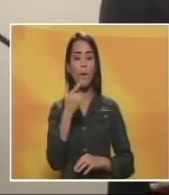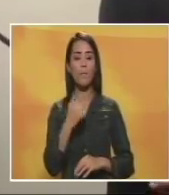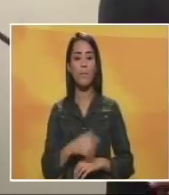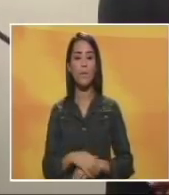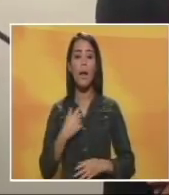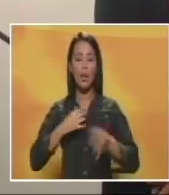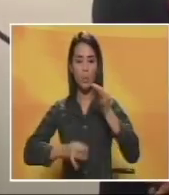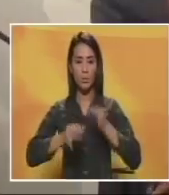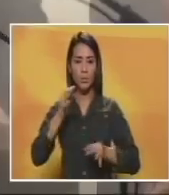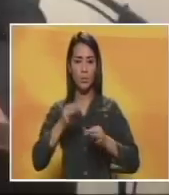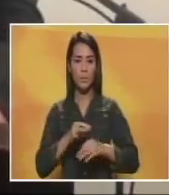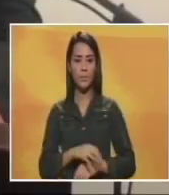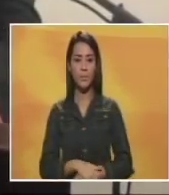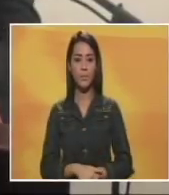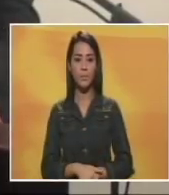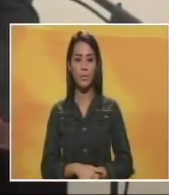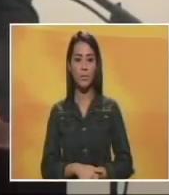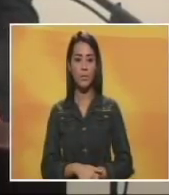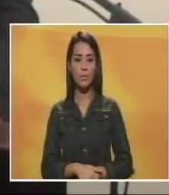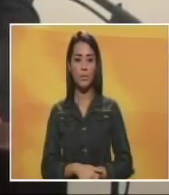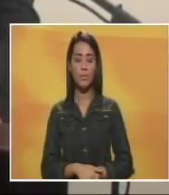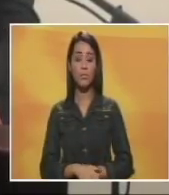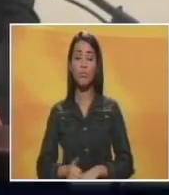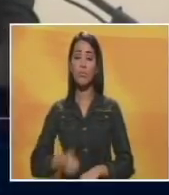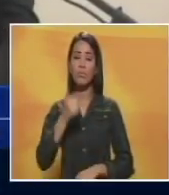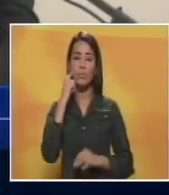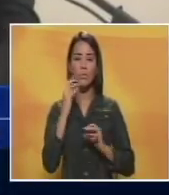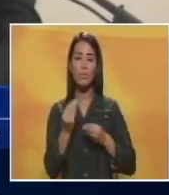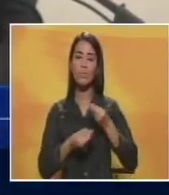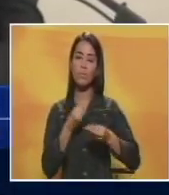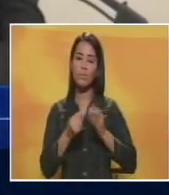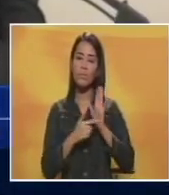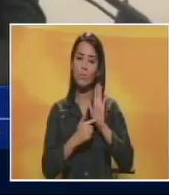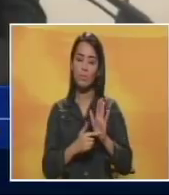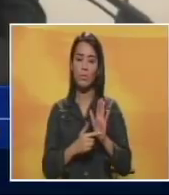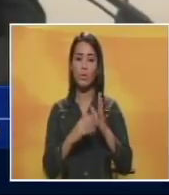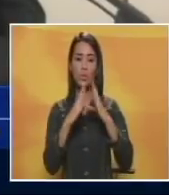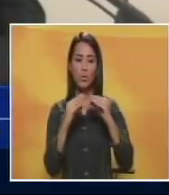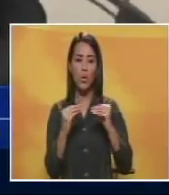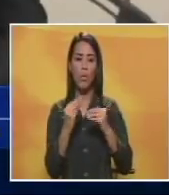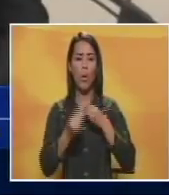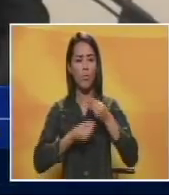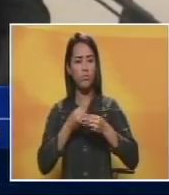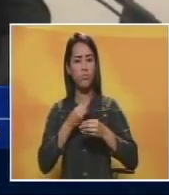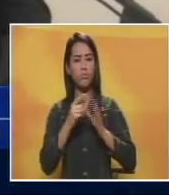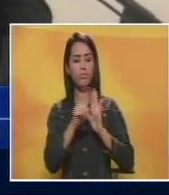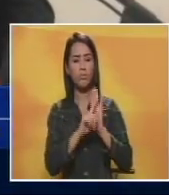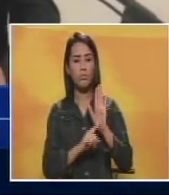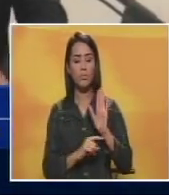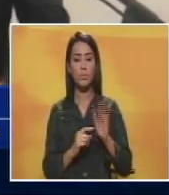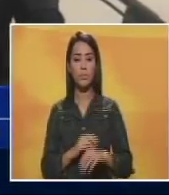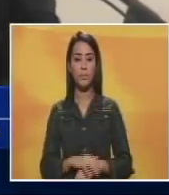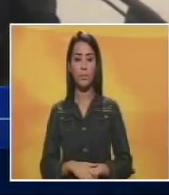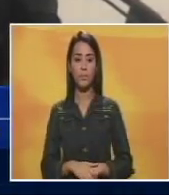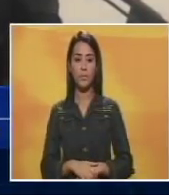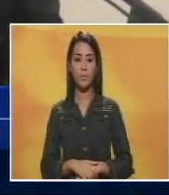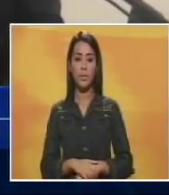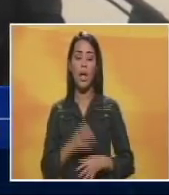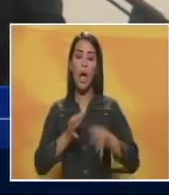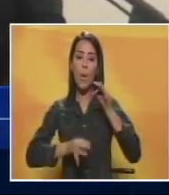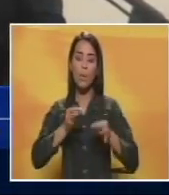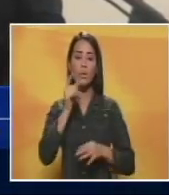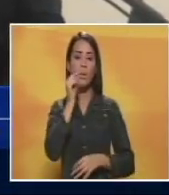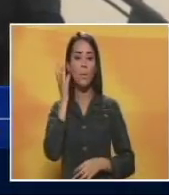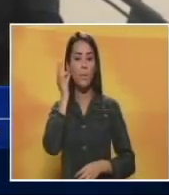a la justicia. Nos multiplicamos para hacer realidad todas estas obras. Debo asimismo dirigirme a los jueces y